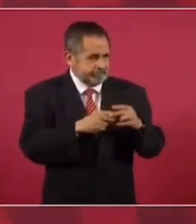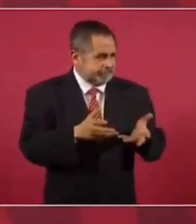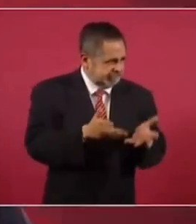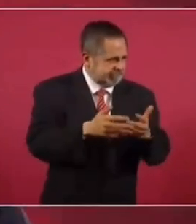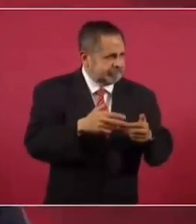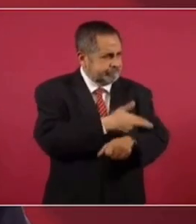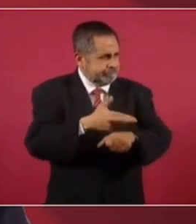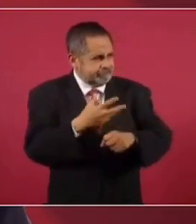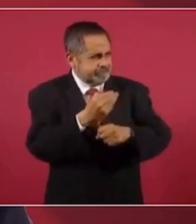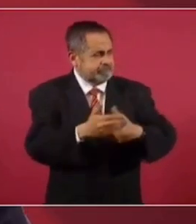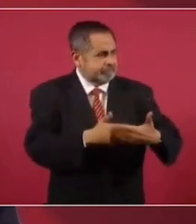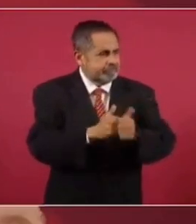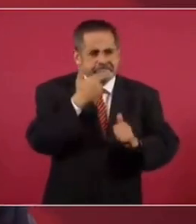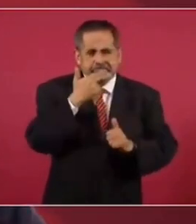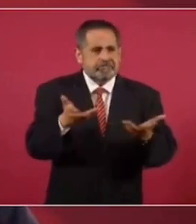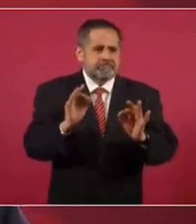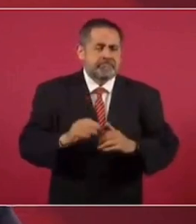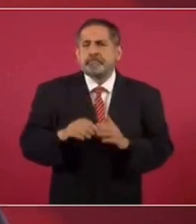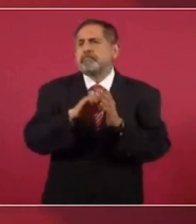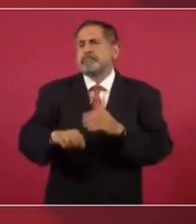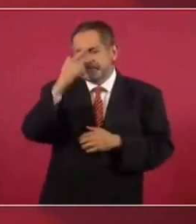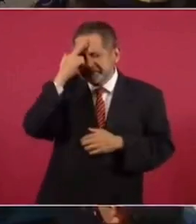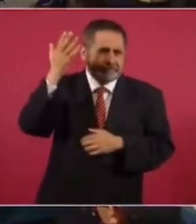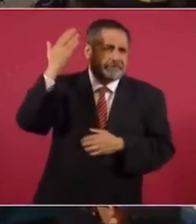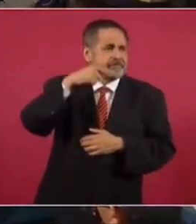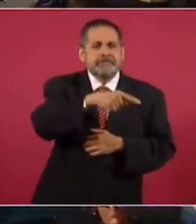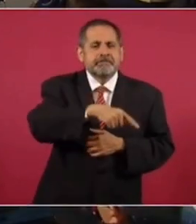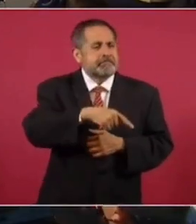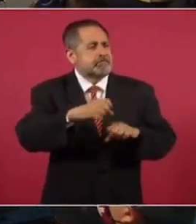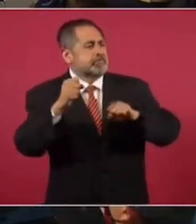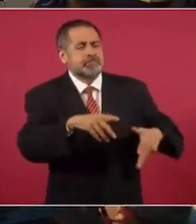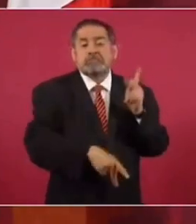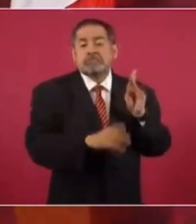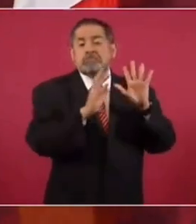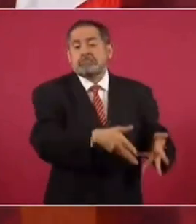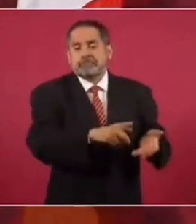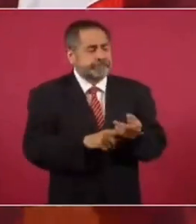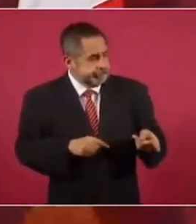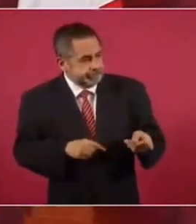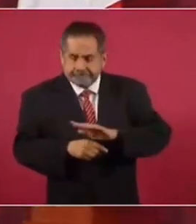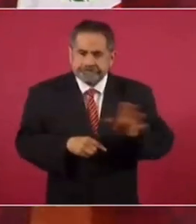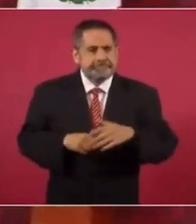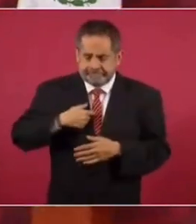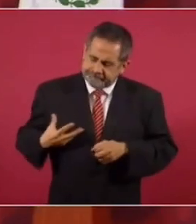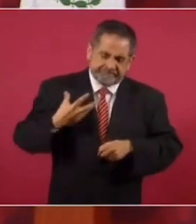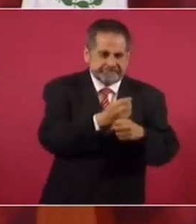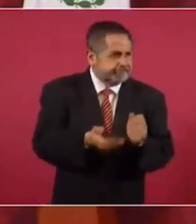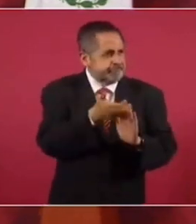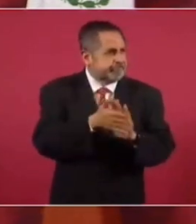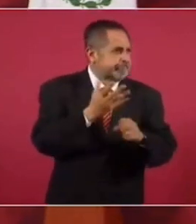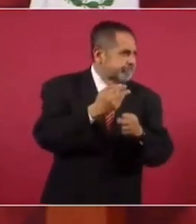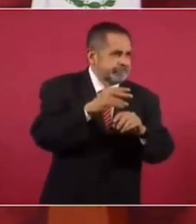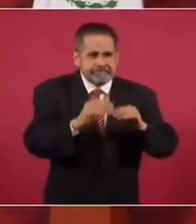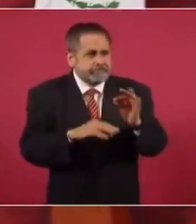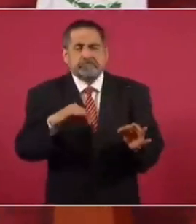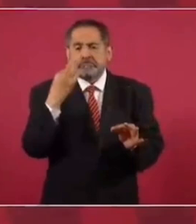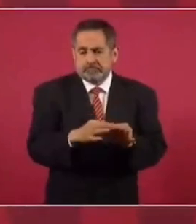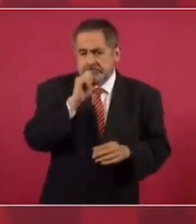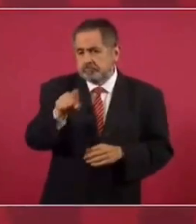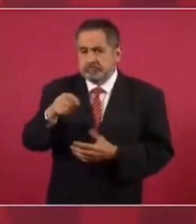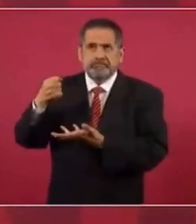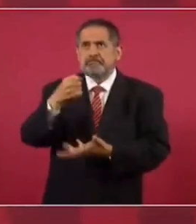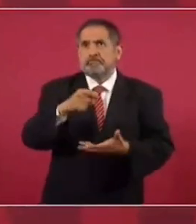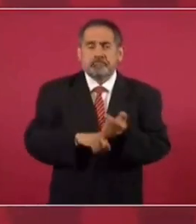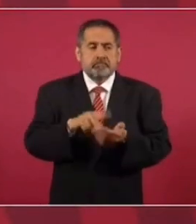echaron a andar. Por ejemplo, quedó en el abandono la coquizadora de Tula y tomamos la decisión de continuarla, también con una inversión